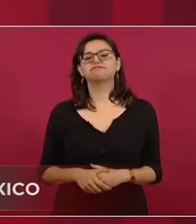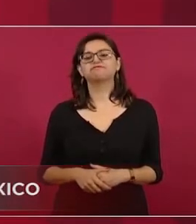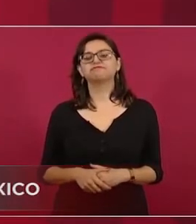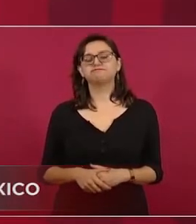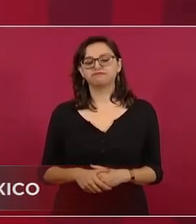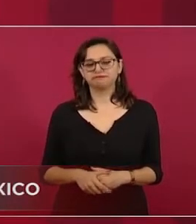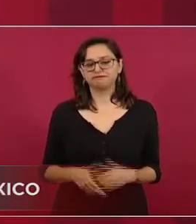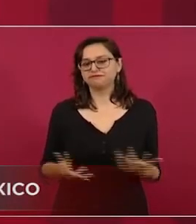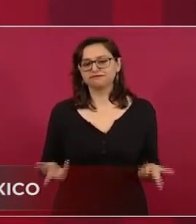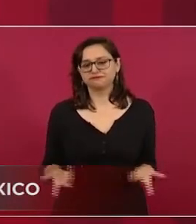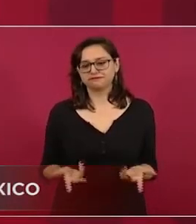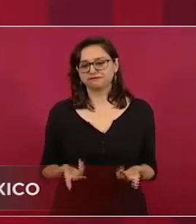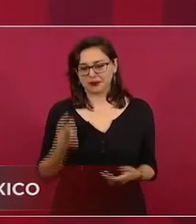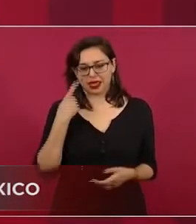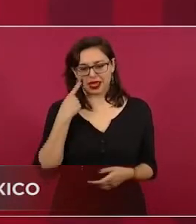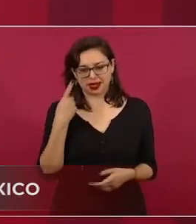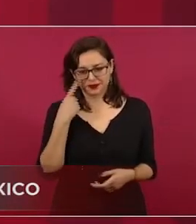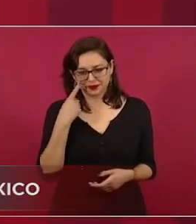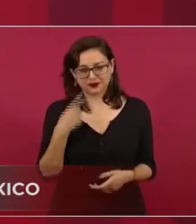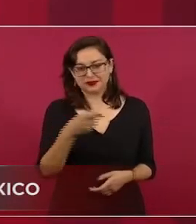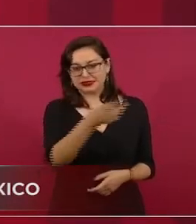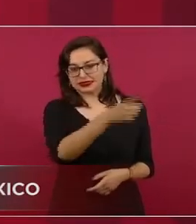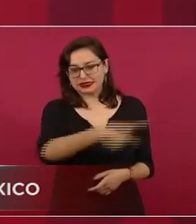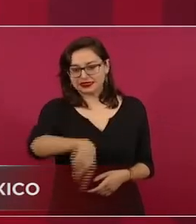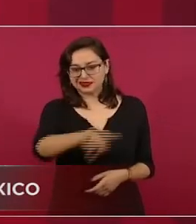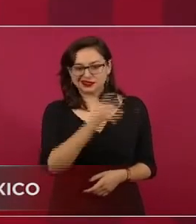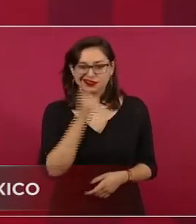ellos tienen un propósito